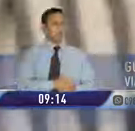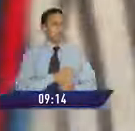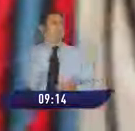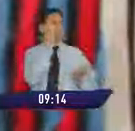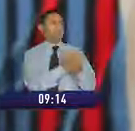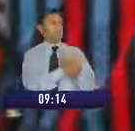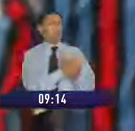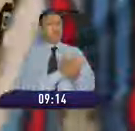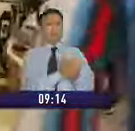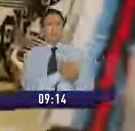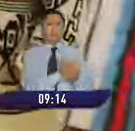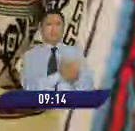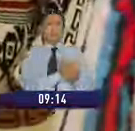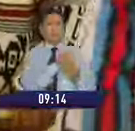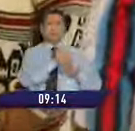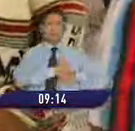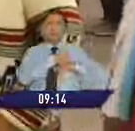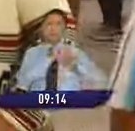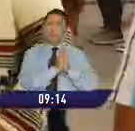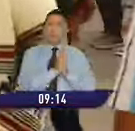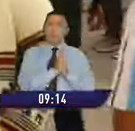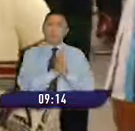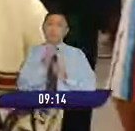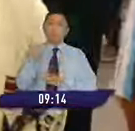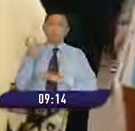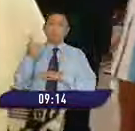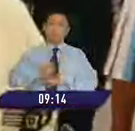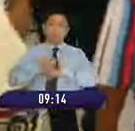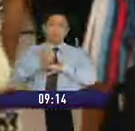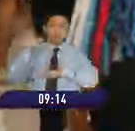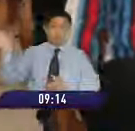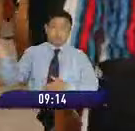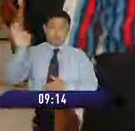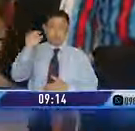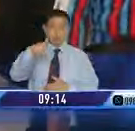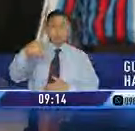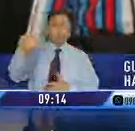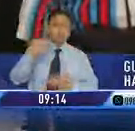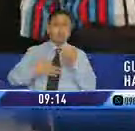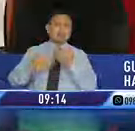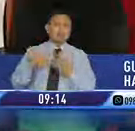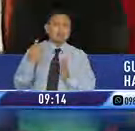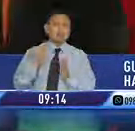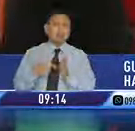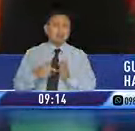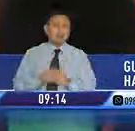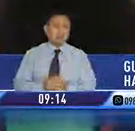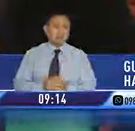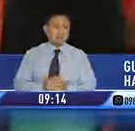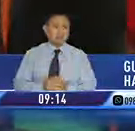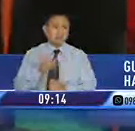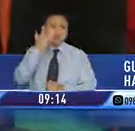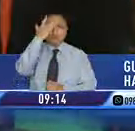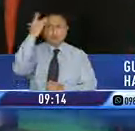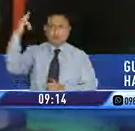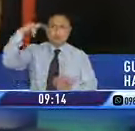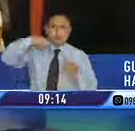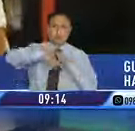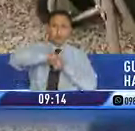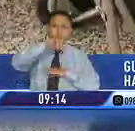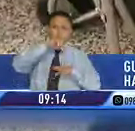ha realizado pedidos autoridades tanto representantes de su país solicitando explicaciones de Por qué no se el ingreso al país